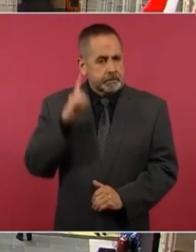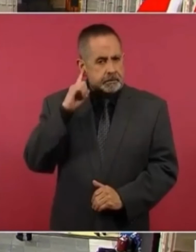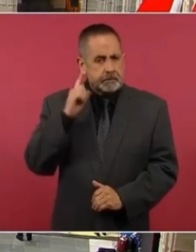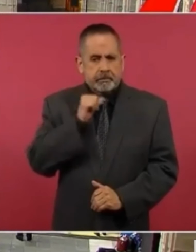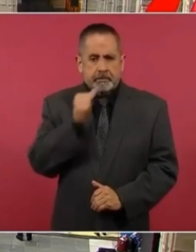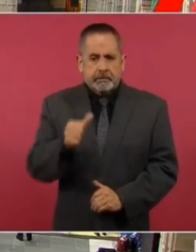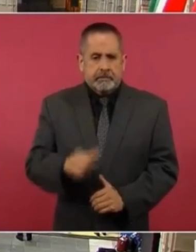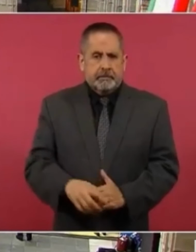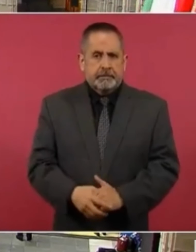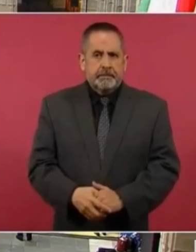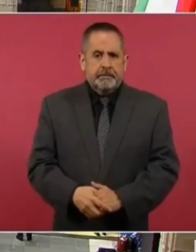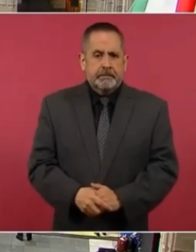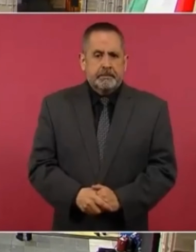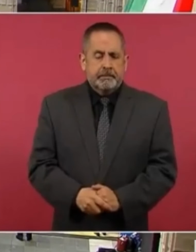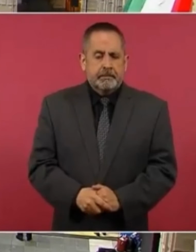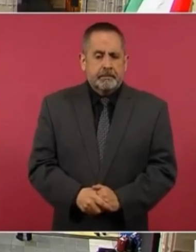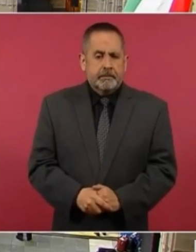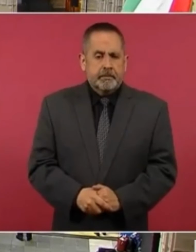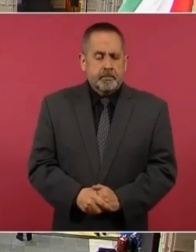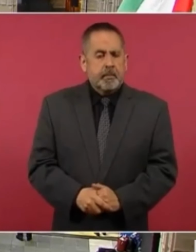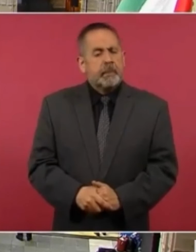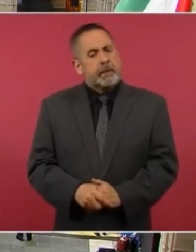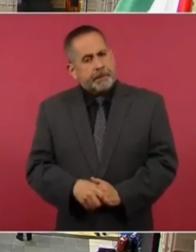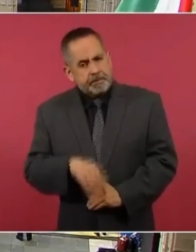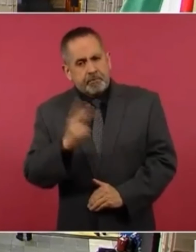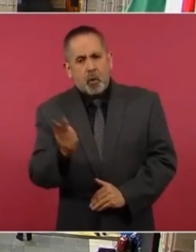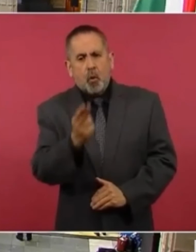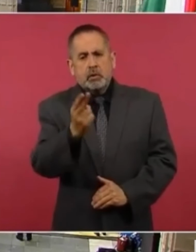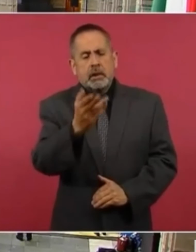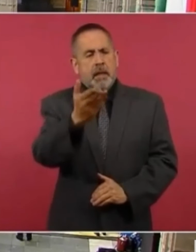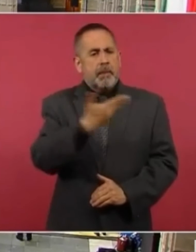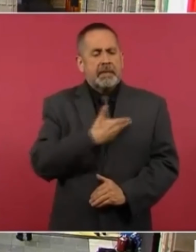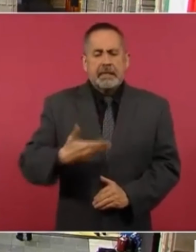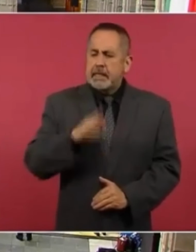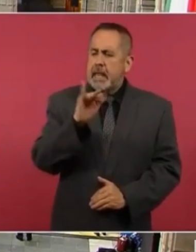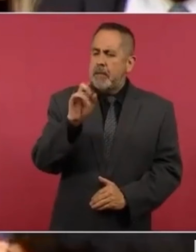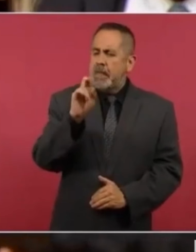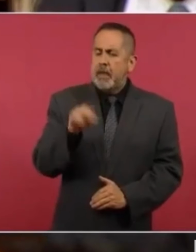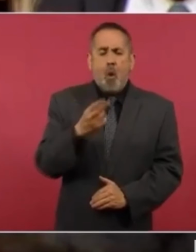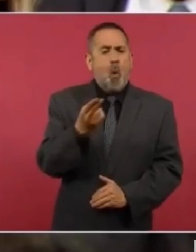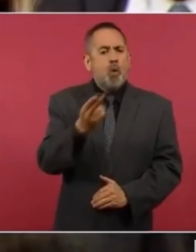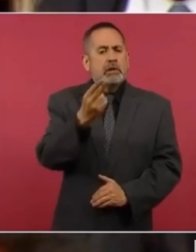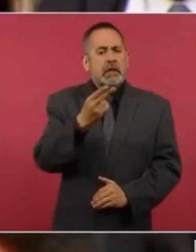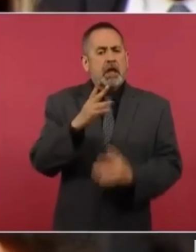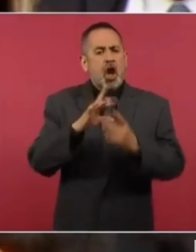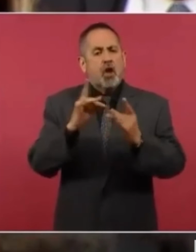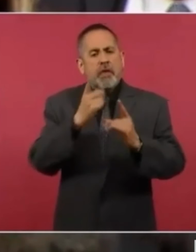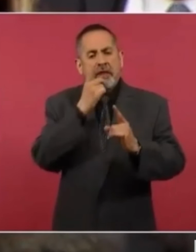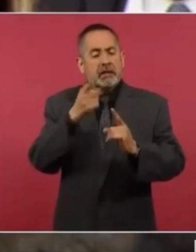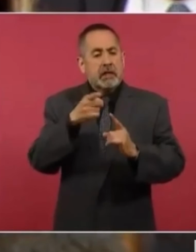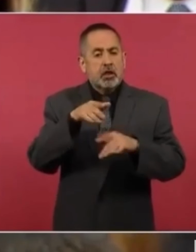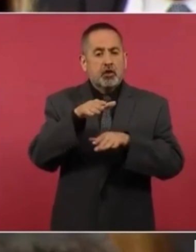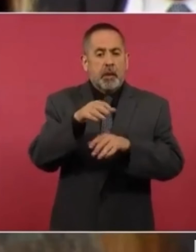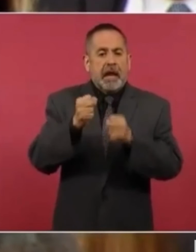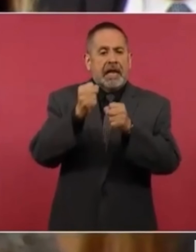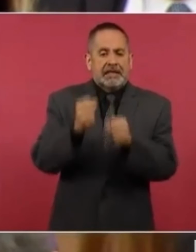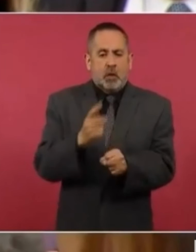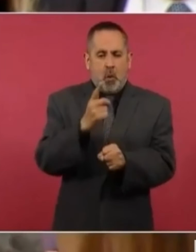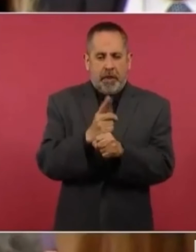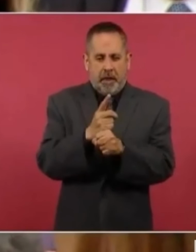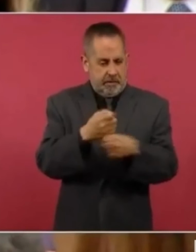hard following the recent border. Ustedes mencionaron, sí, señor presidente Biden, ustedes mencionaron la seguridad